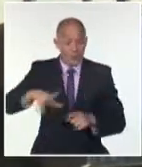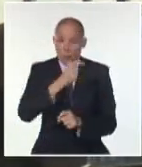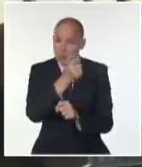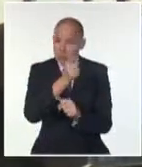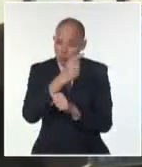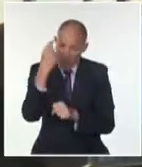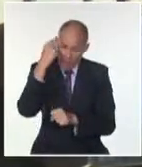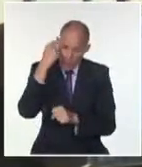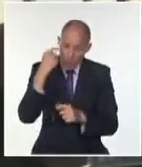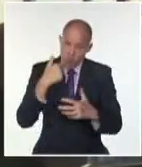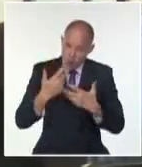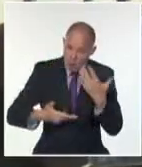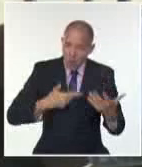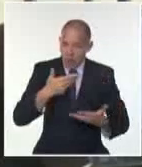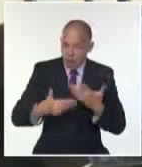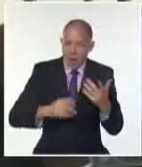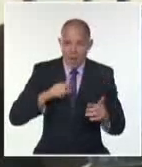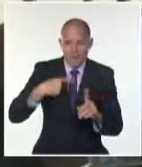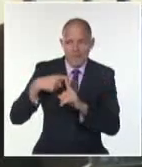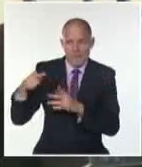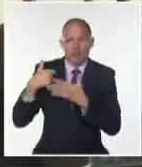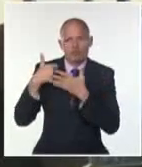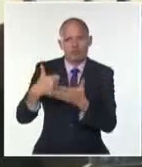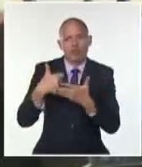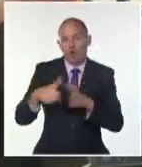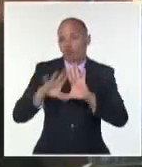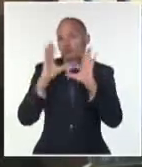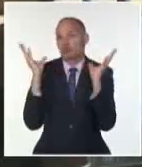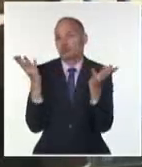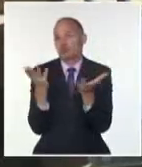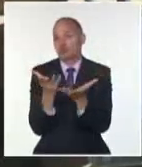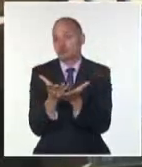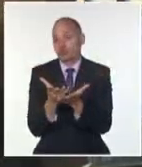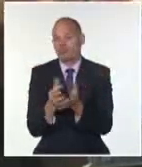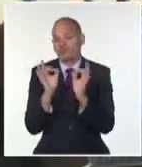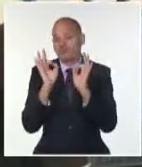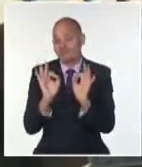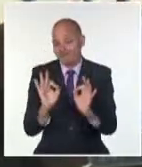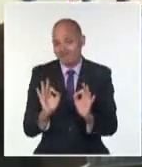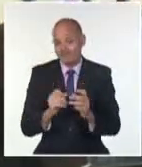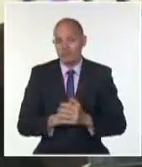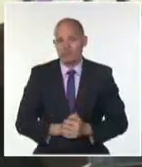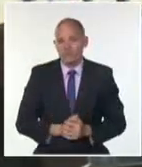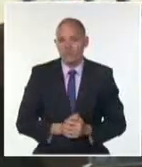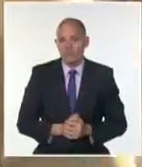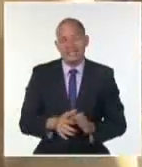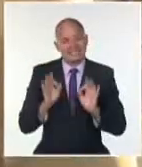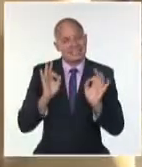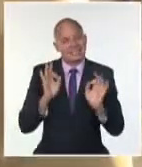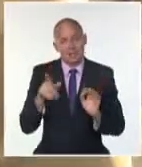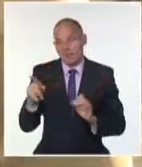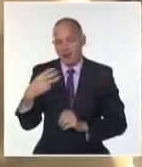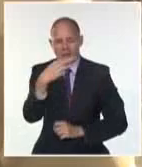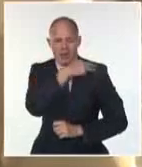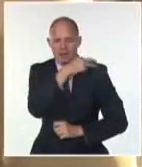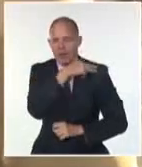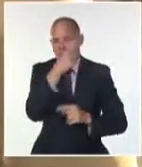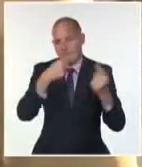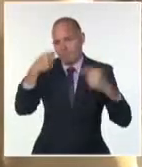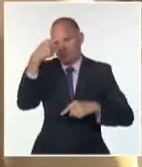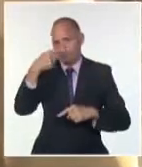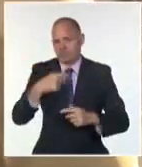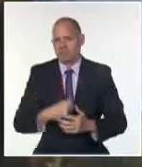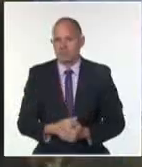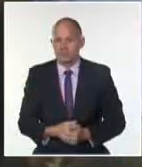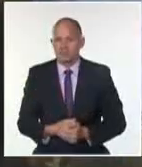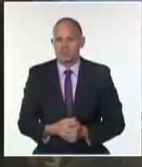sabiduría y alcance en su pensamiento. Fue, es y será siempre el generalísimo. El jefe de la dirección